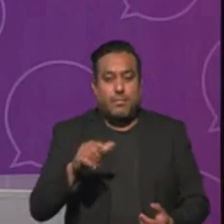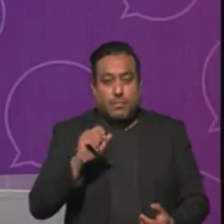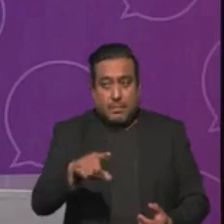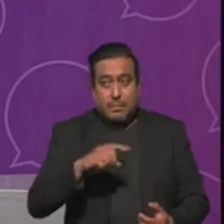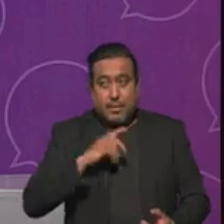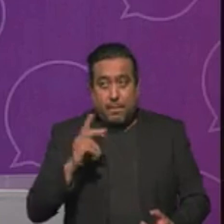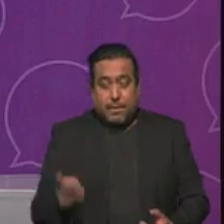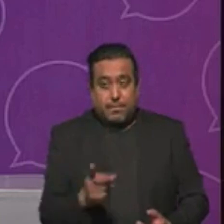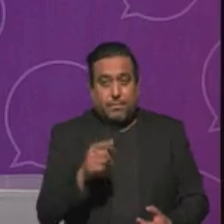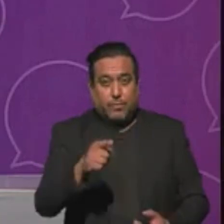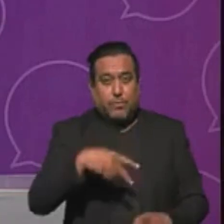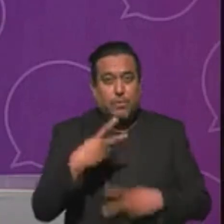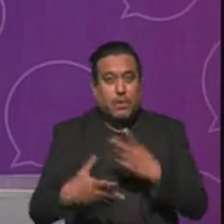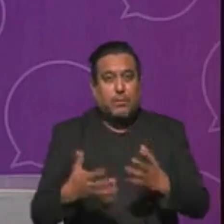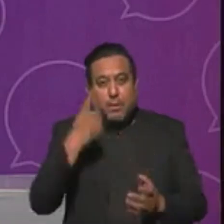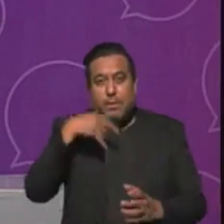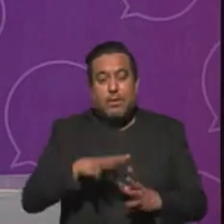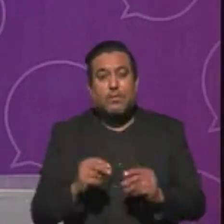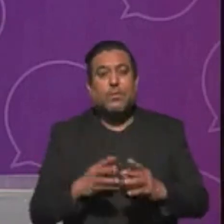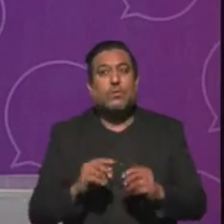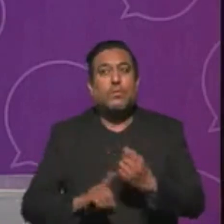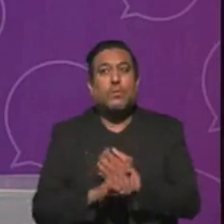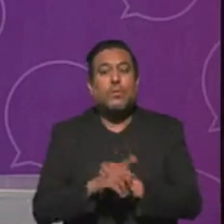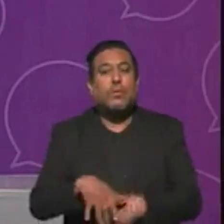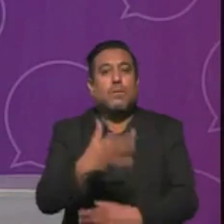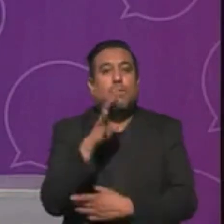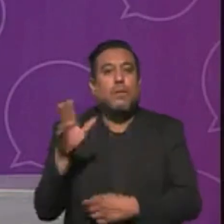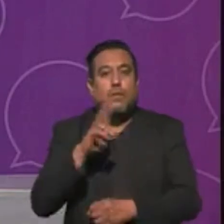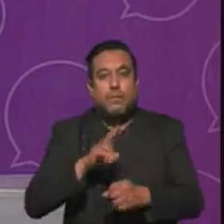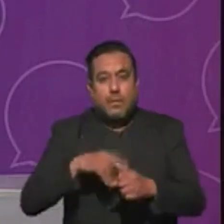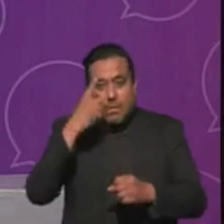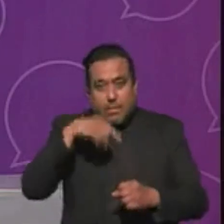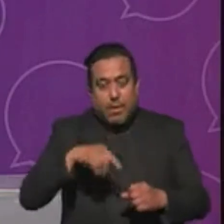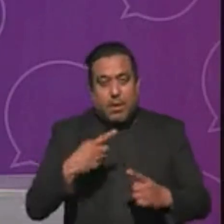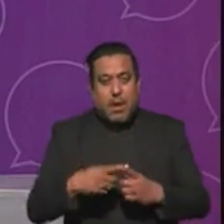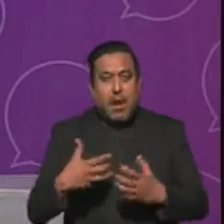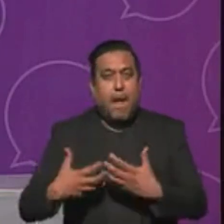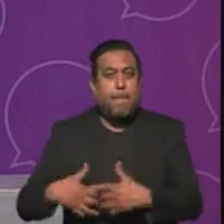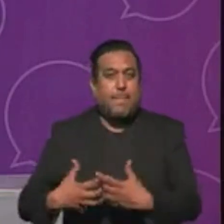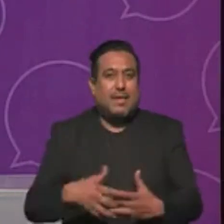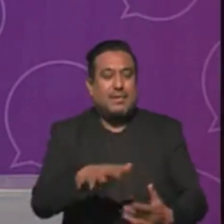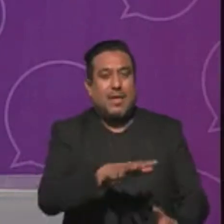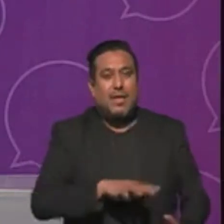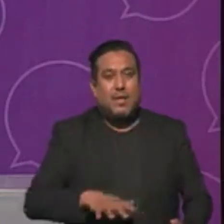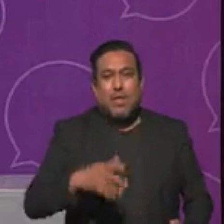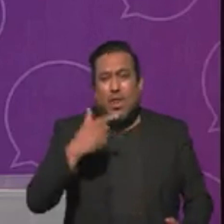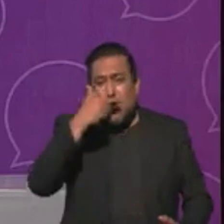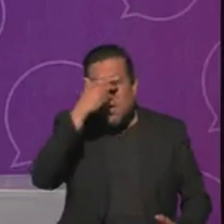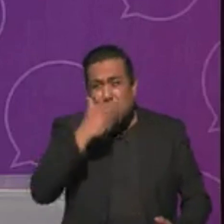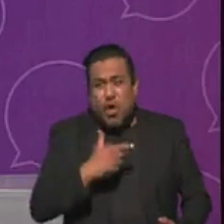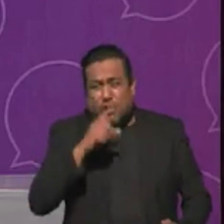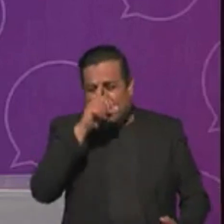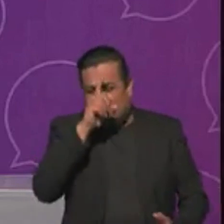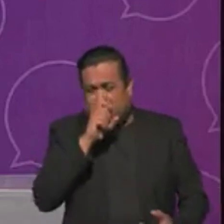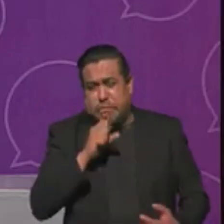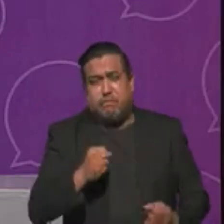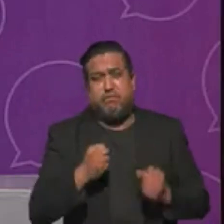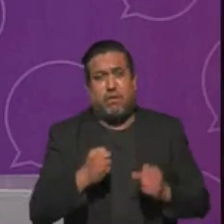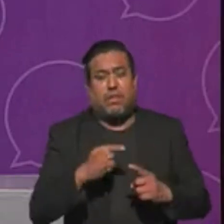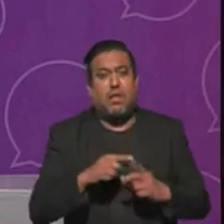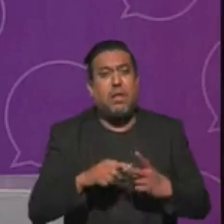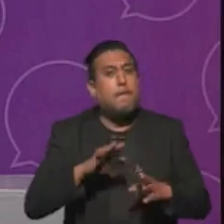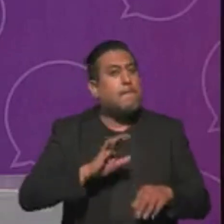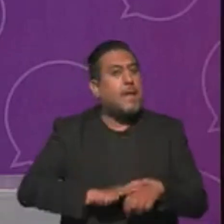la pregunta qué solución dará el problema en el medio ambiente derivado de las empresas el mal olor que inunda a Celaya todas las noches y la